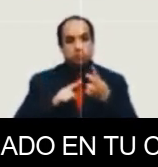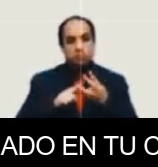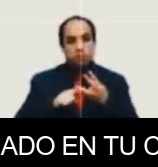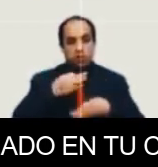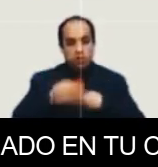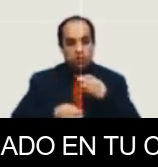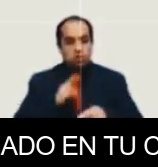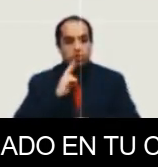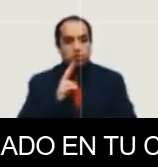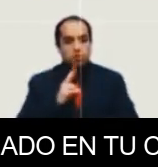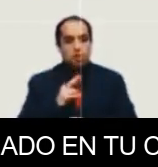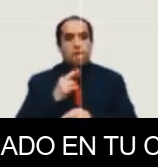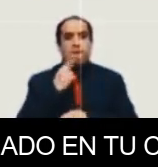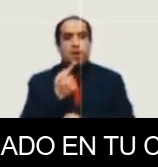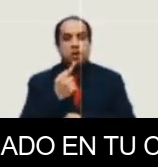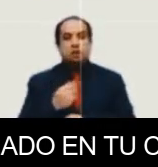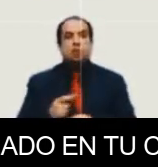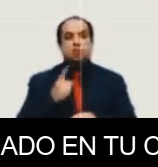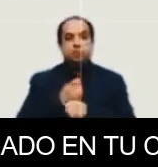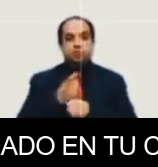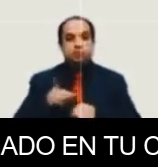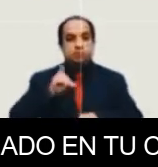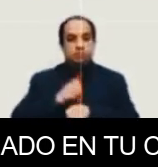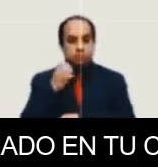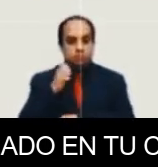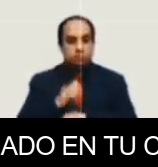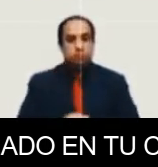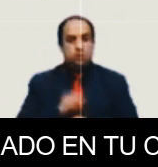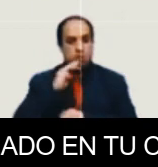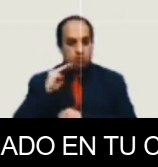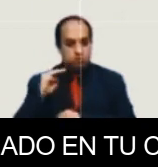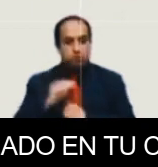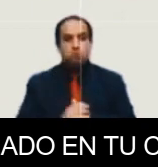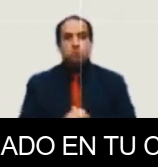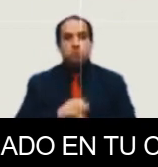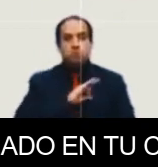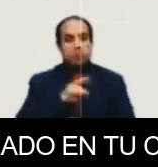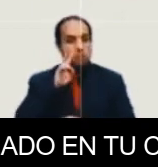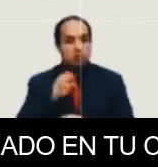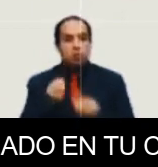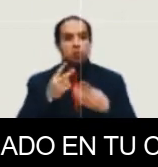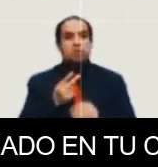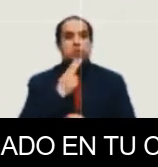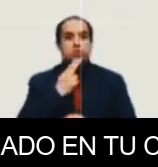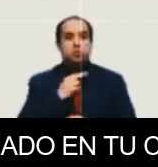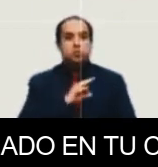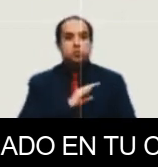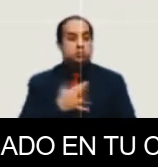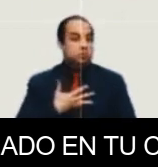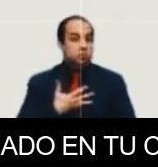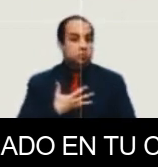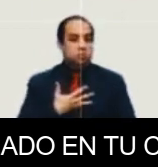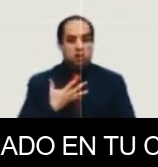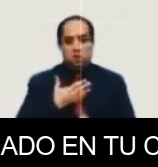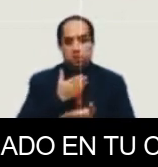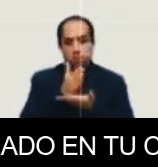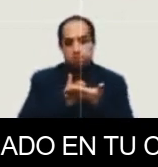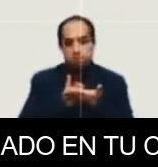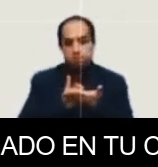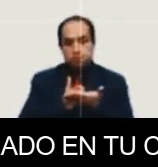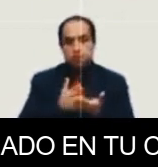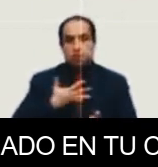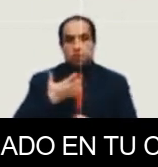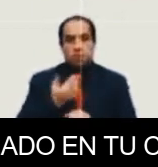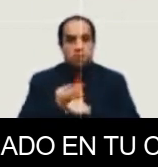a partir de los primeros días de enero. En el sistema SMS ustedes pueden ver el número de usuarios que llegamos a tener, estamos prácticamente a la mitad de lo que llegamos a tener,